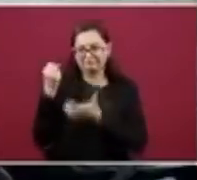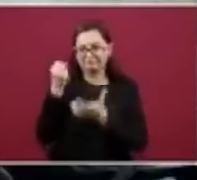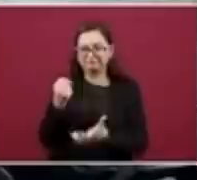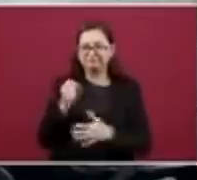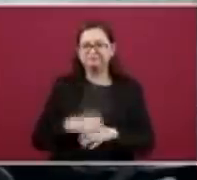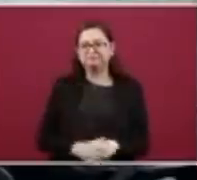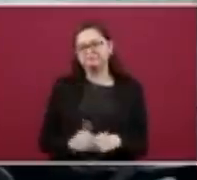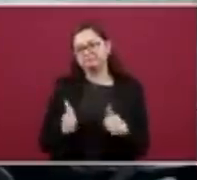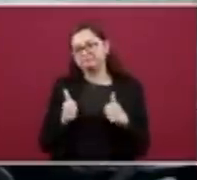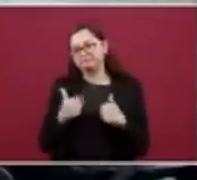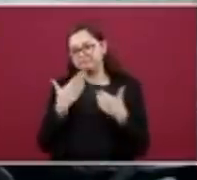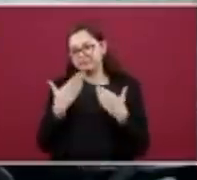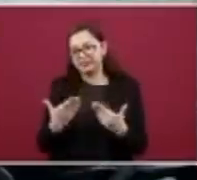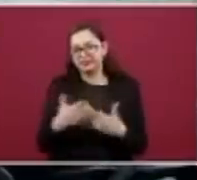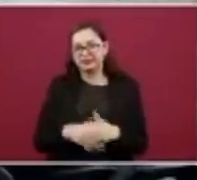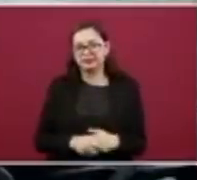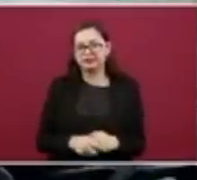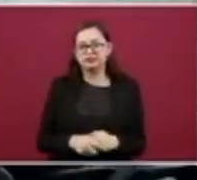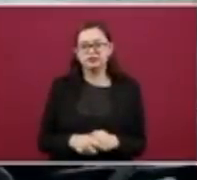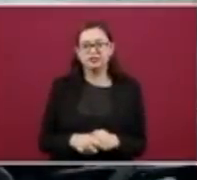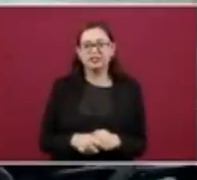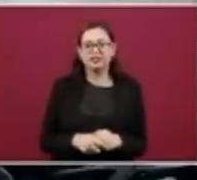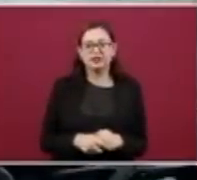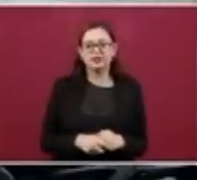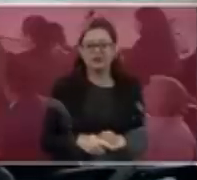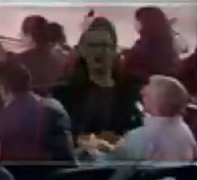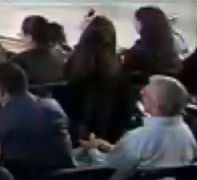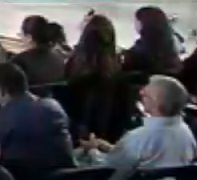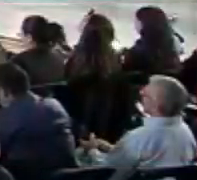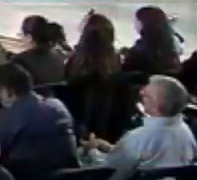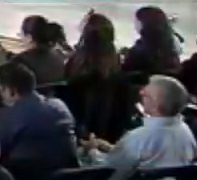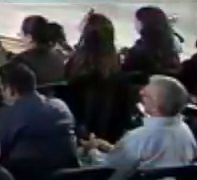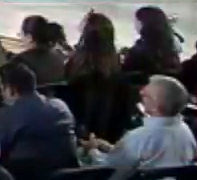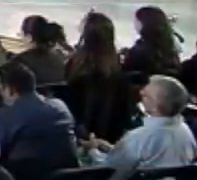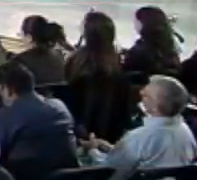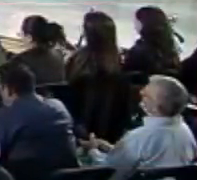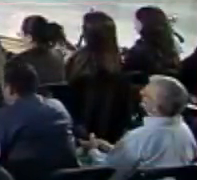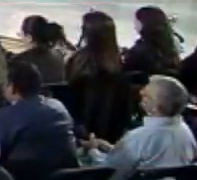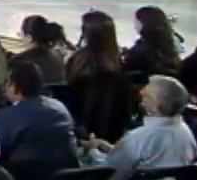bien, pues ahora, si les parece,